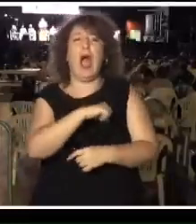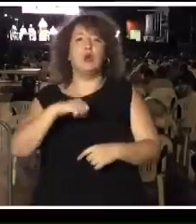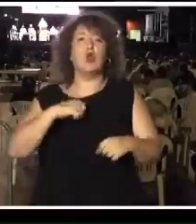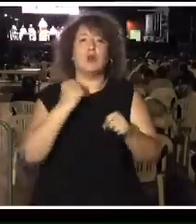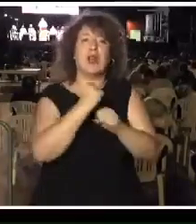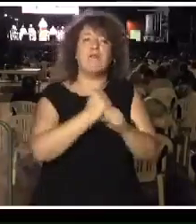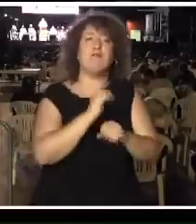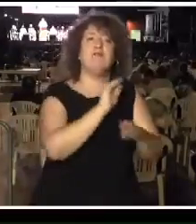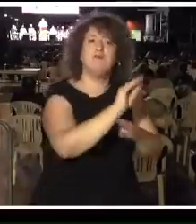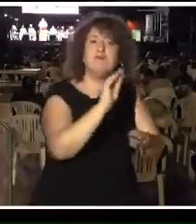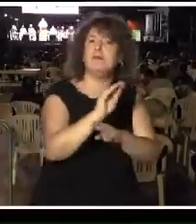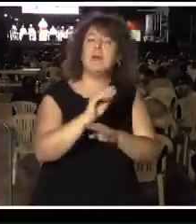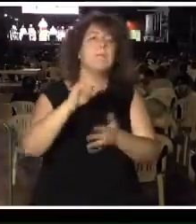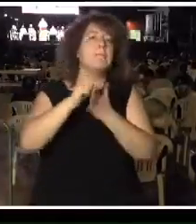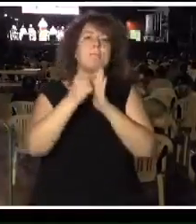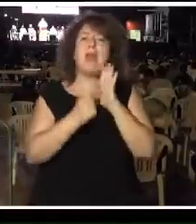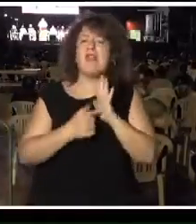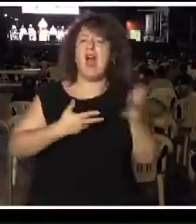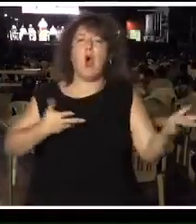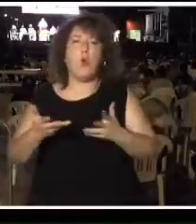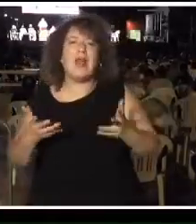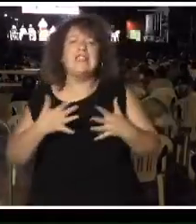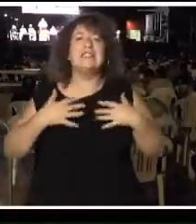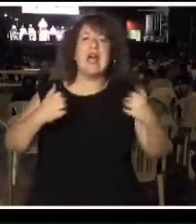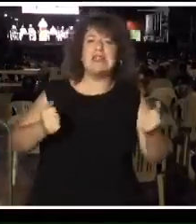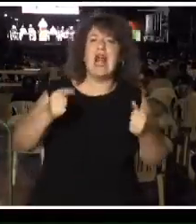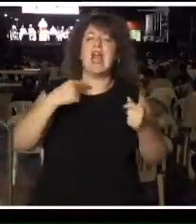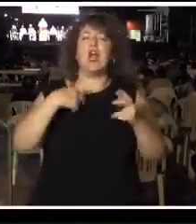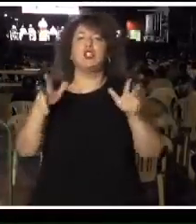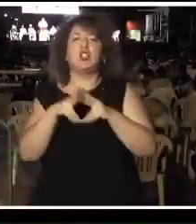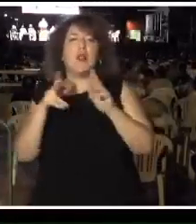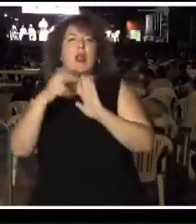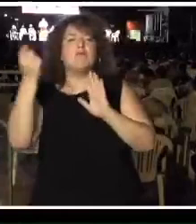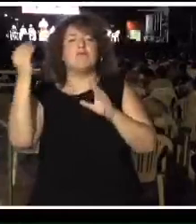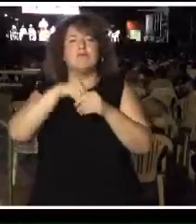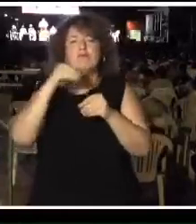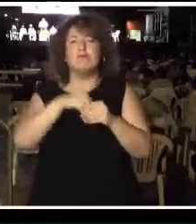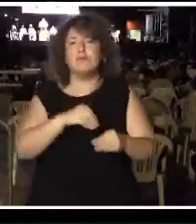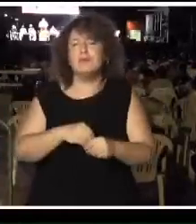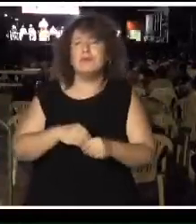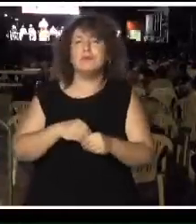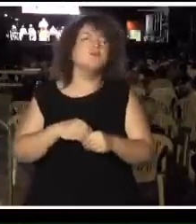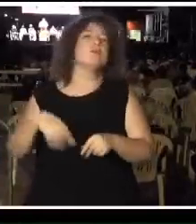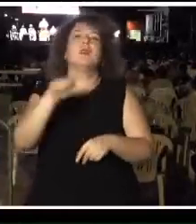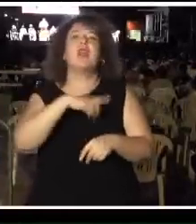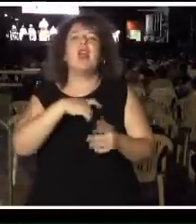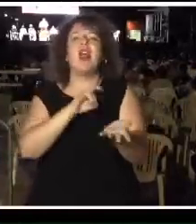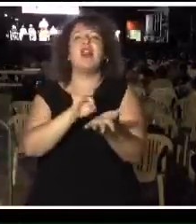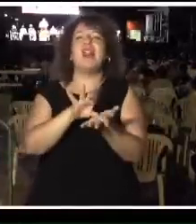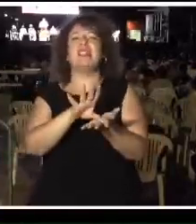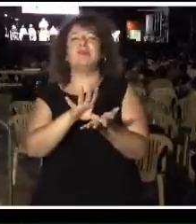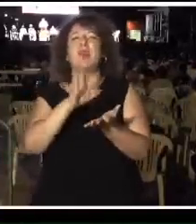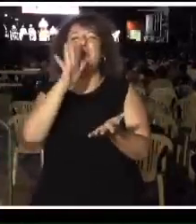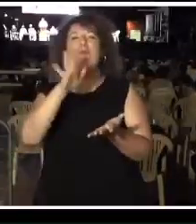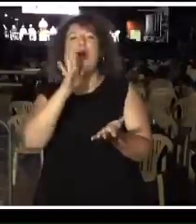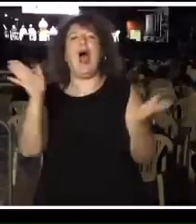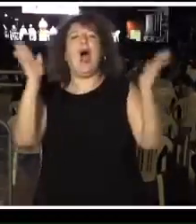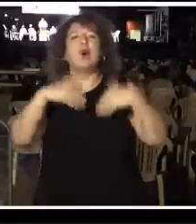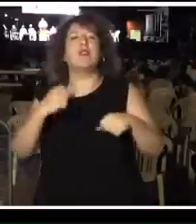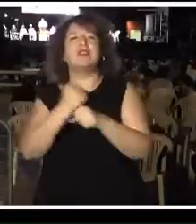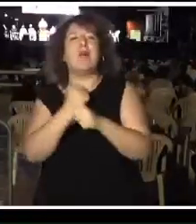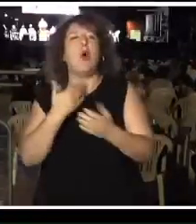autónomos, medidas urgentes sanitarias y sociales. Derogamos el infame despido por ausencias al